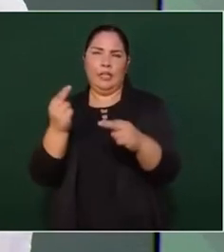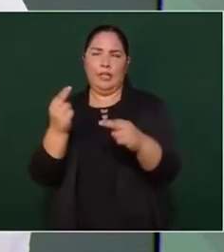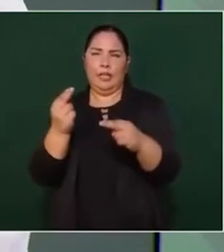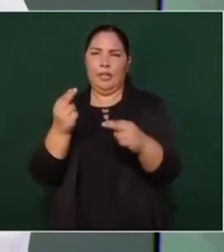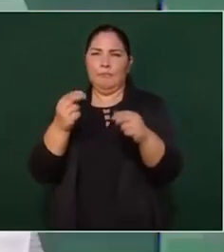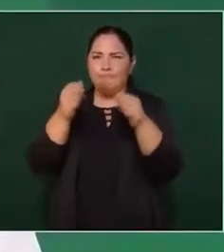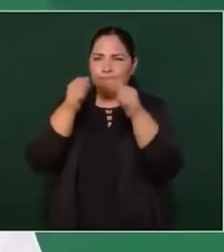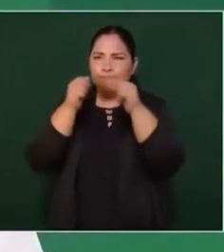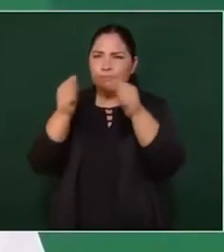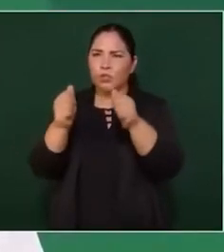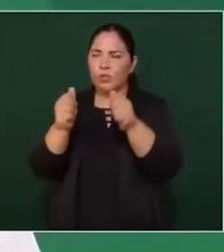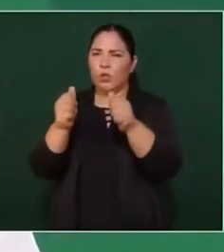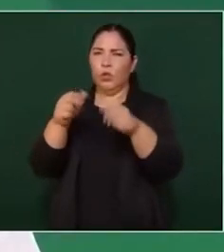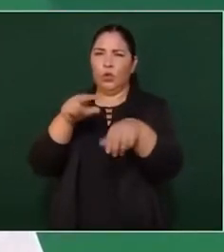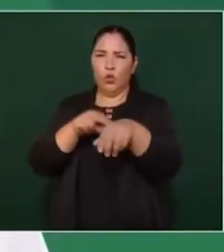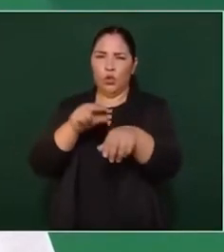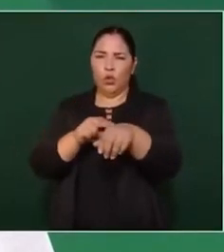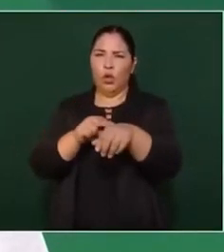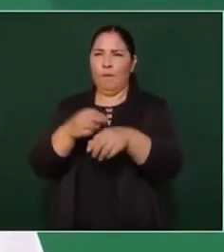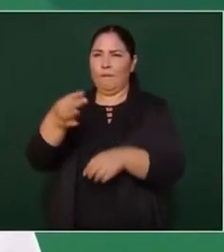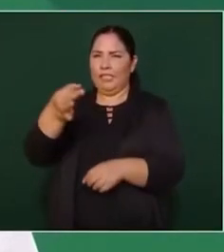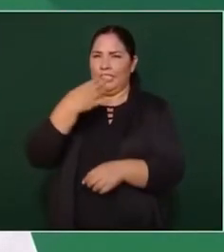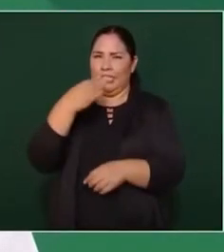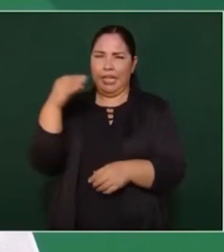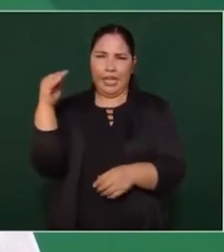atención médica y medicamentos gratuitos.